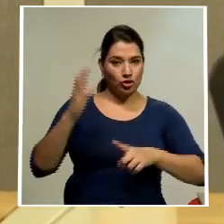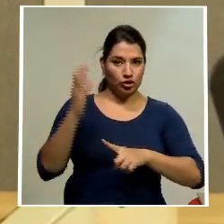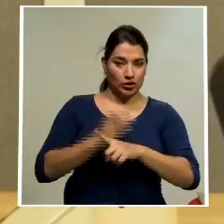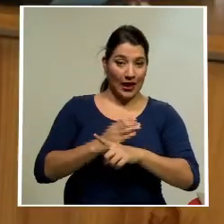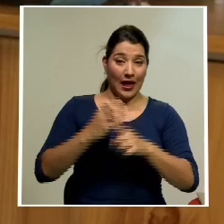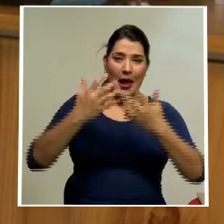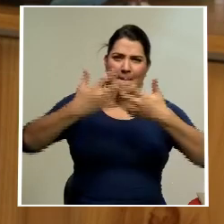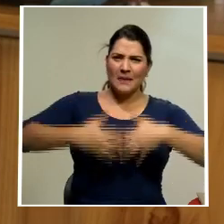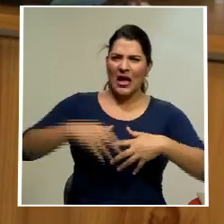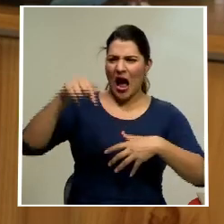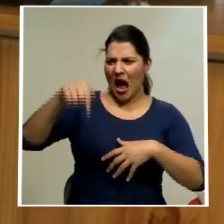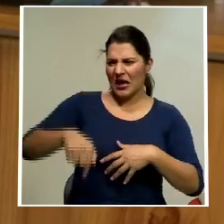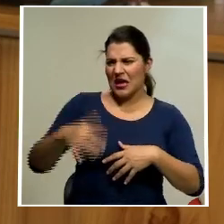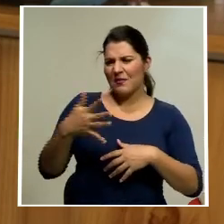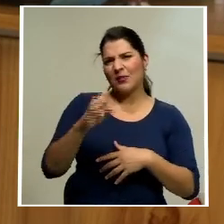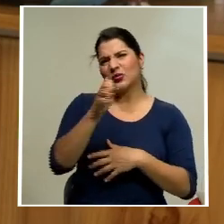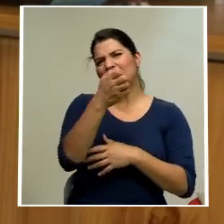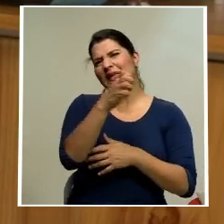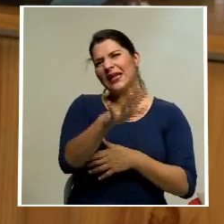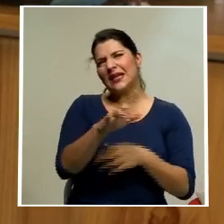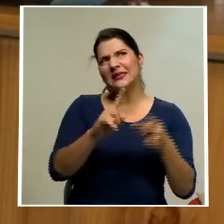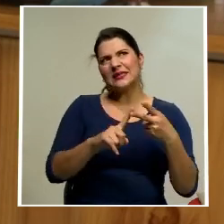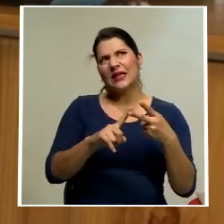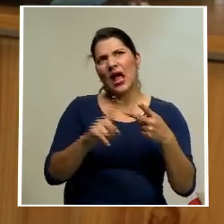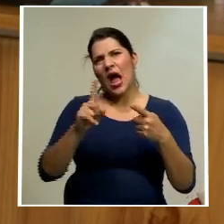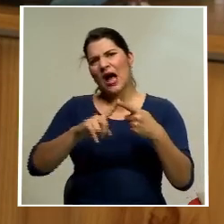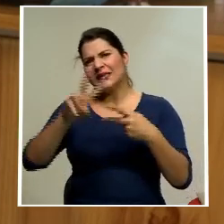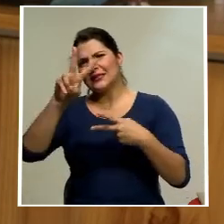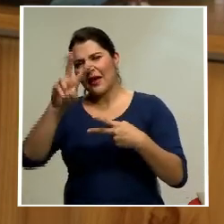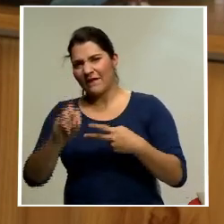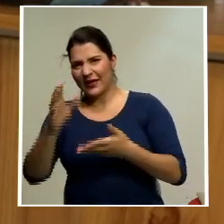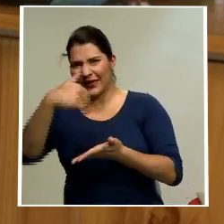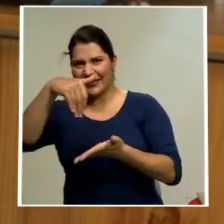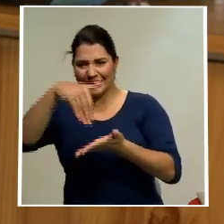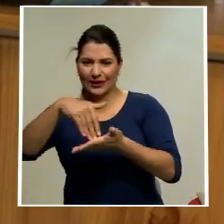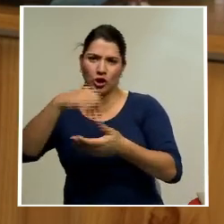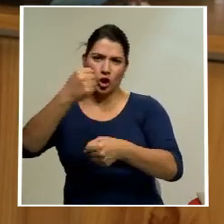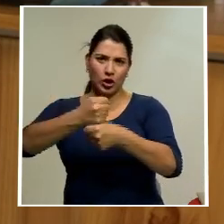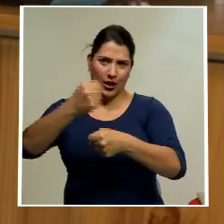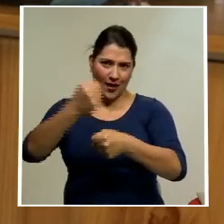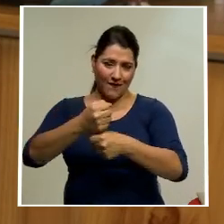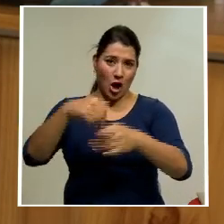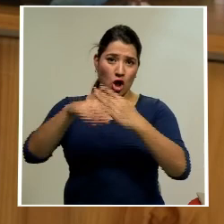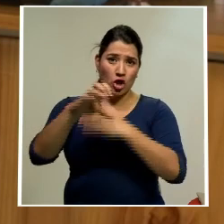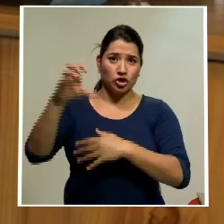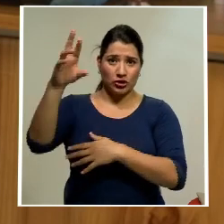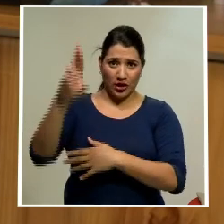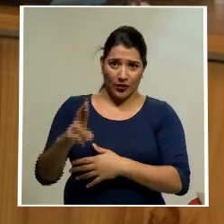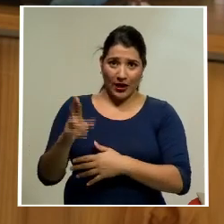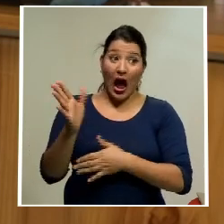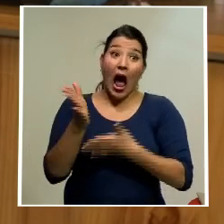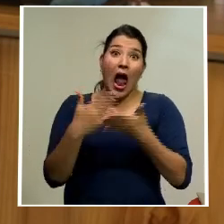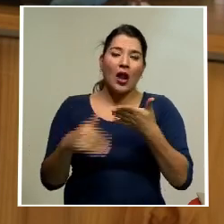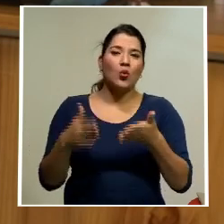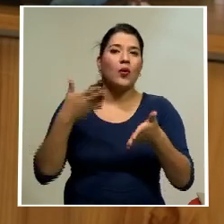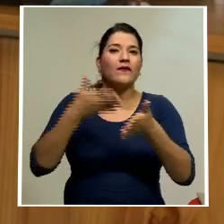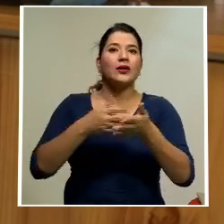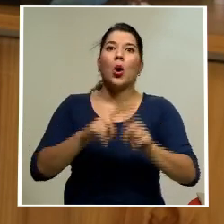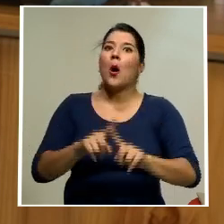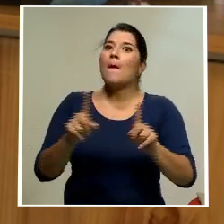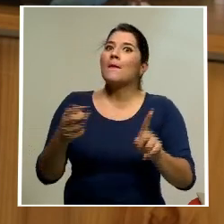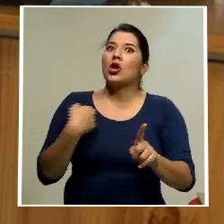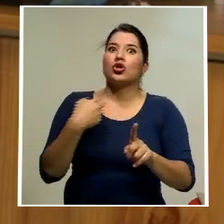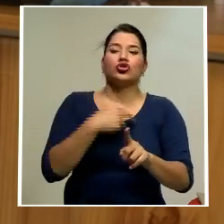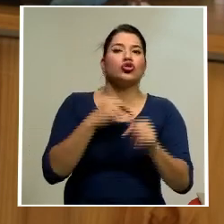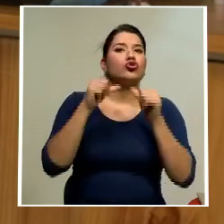vez unos 15 o hasta 20 coworkings. Algunos se han afectado más que otros en esta pandemia, pero nosotros nos mantenemos